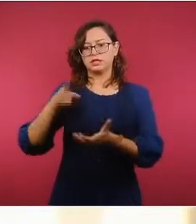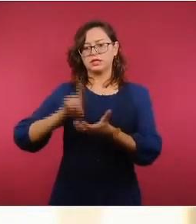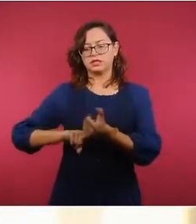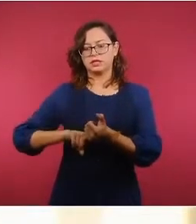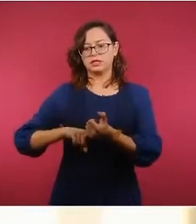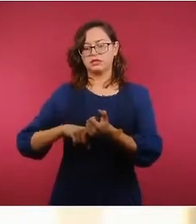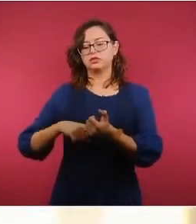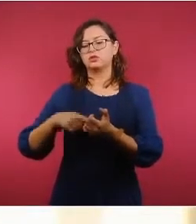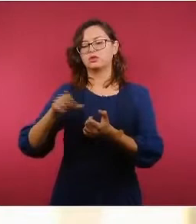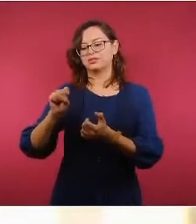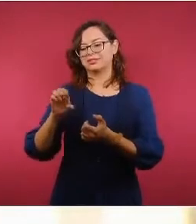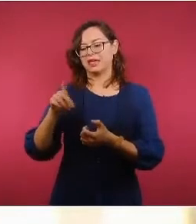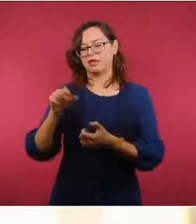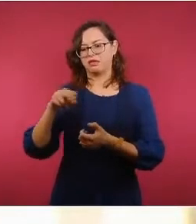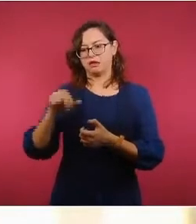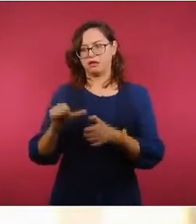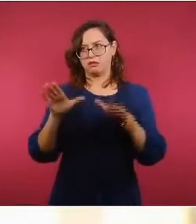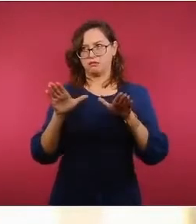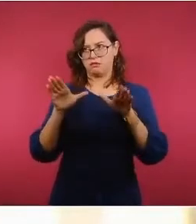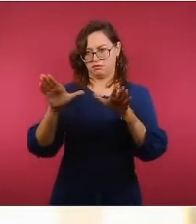Fuerza Aérea Mexicana,